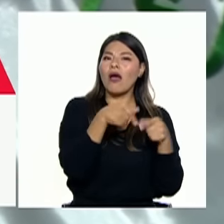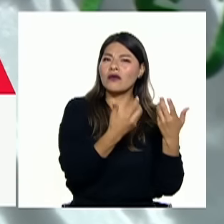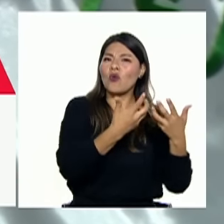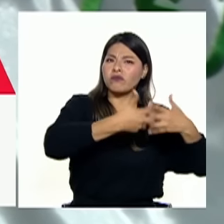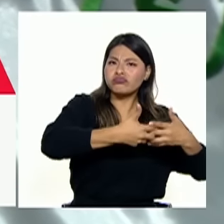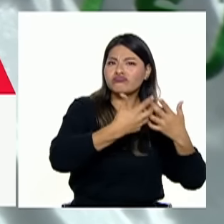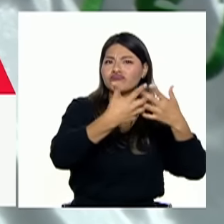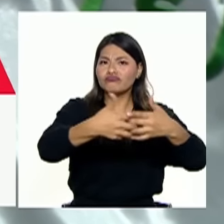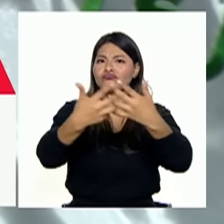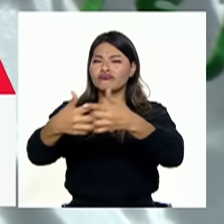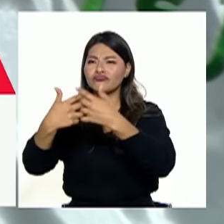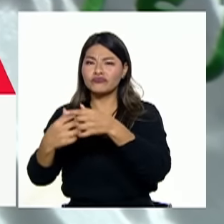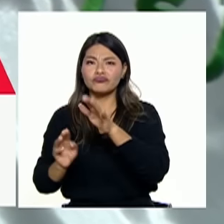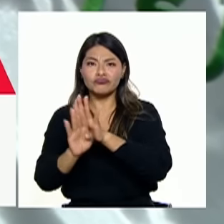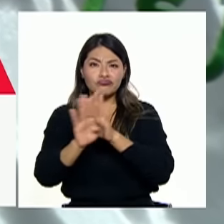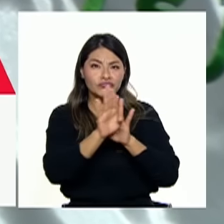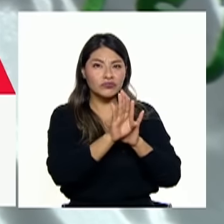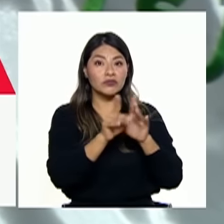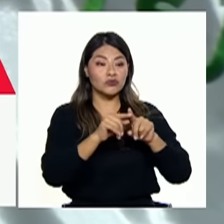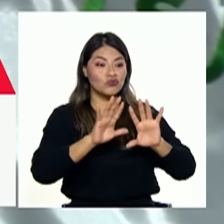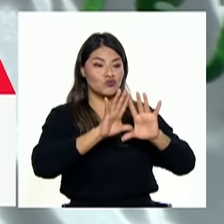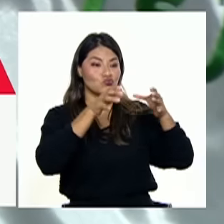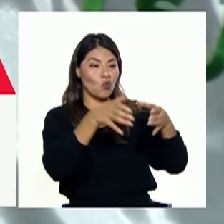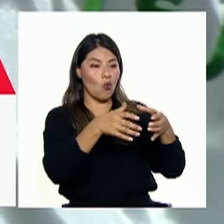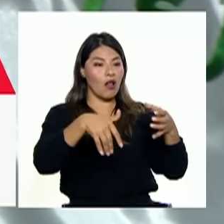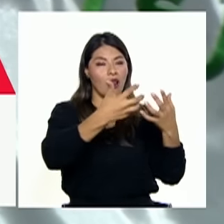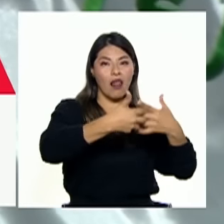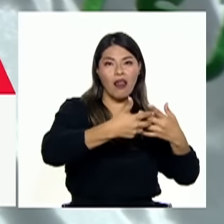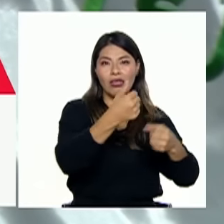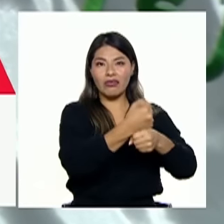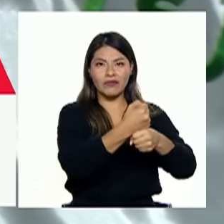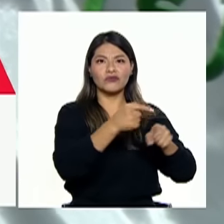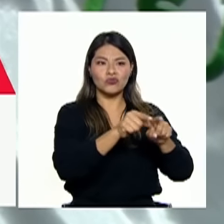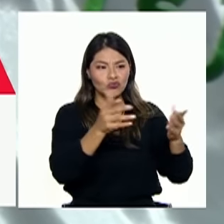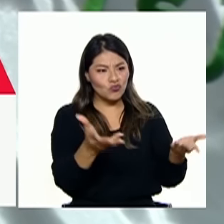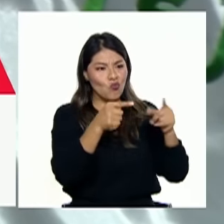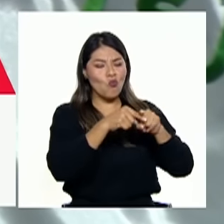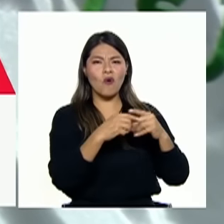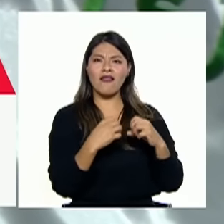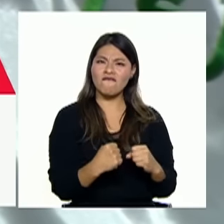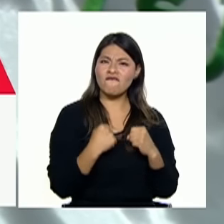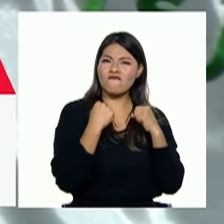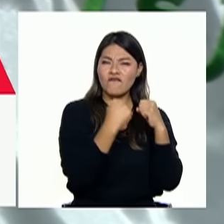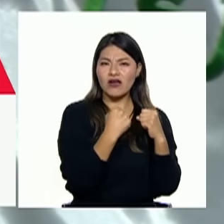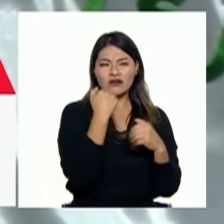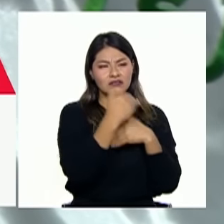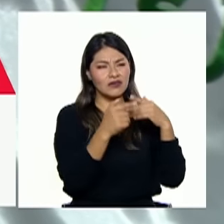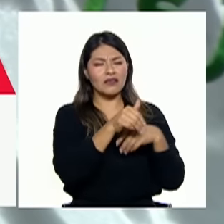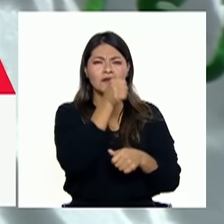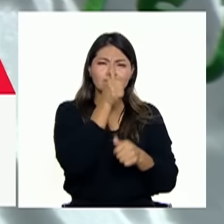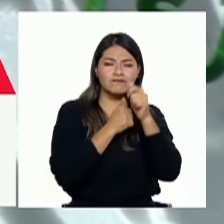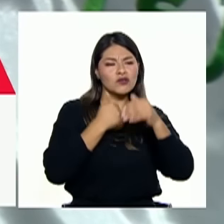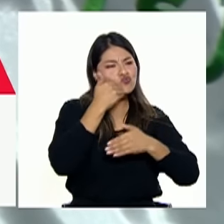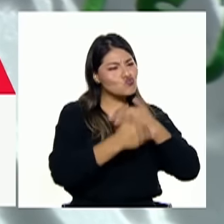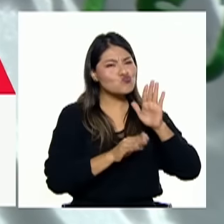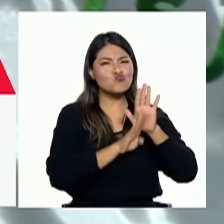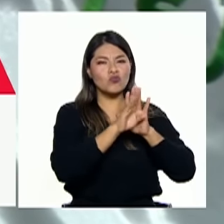Industrias es más que un gremio empresarial, es un símbolo de la fortaleza y de la resiliencia de la industria peruana.